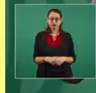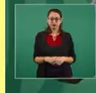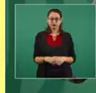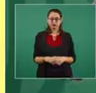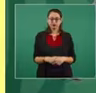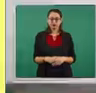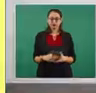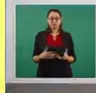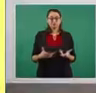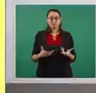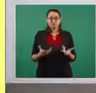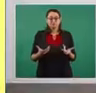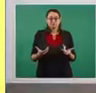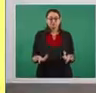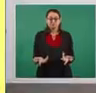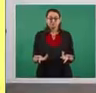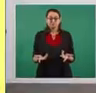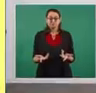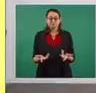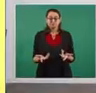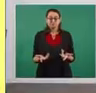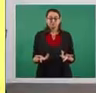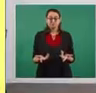cumpliendo, aunque hay